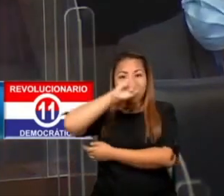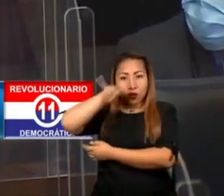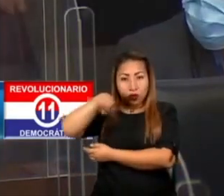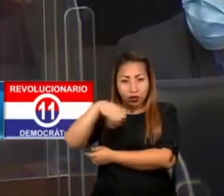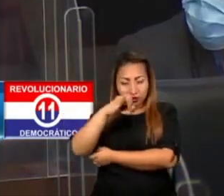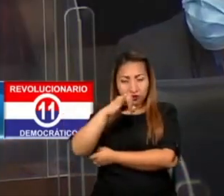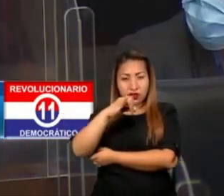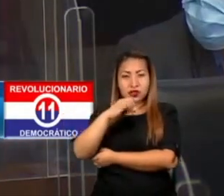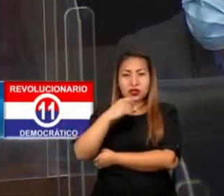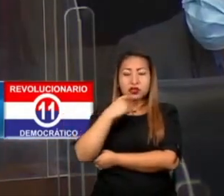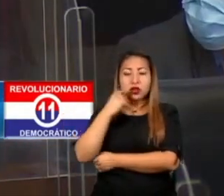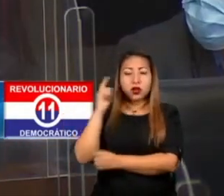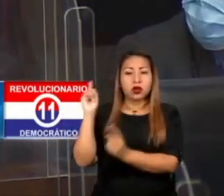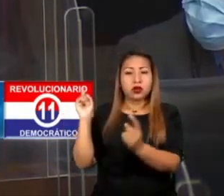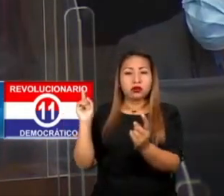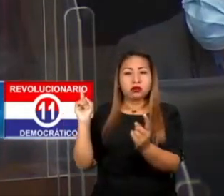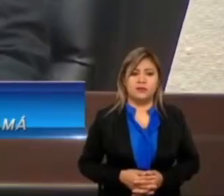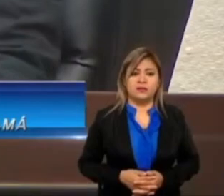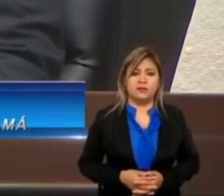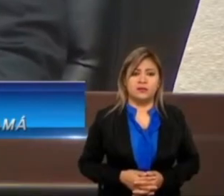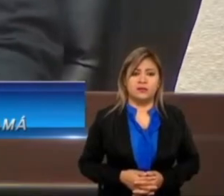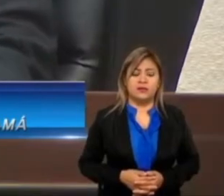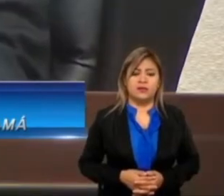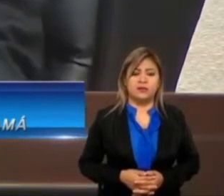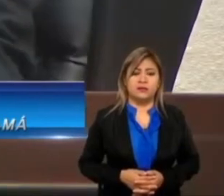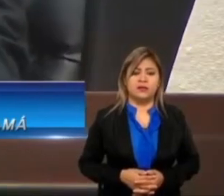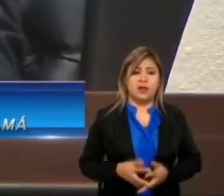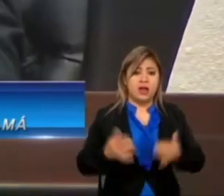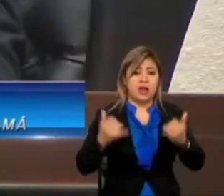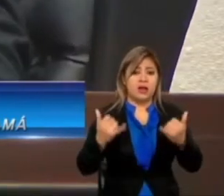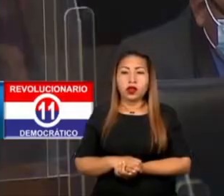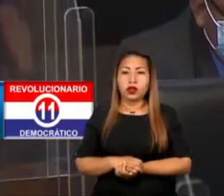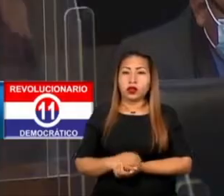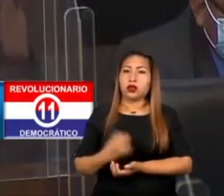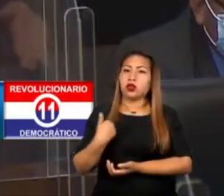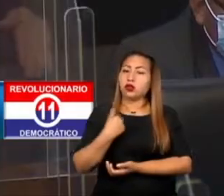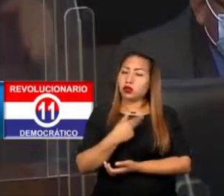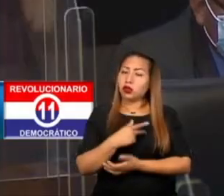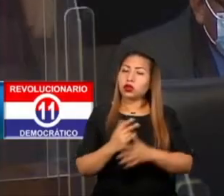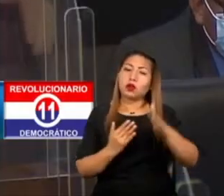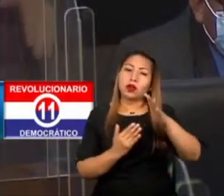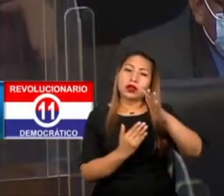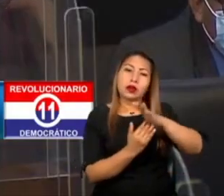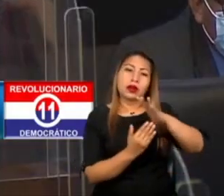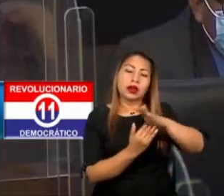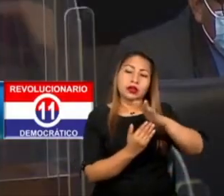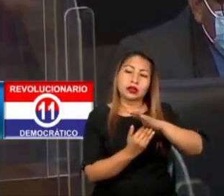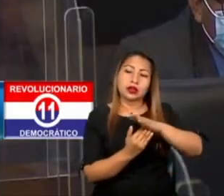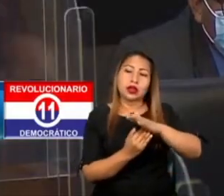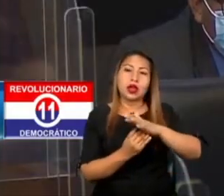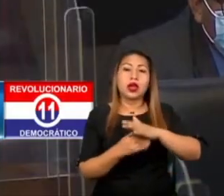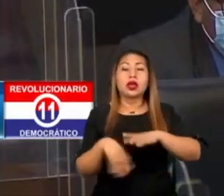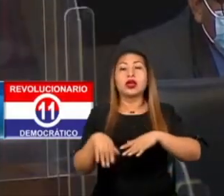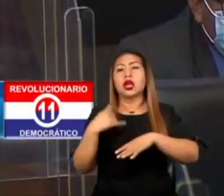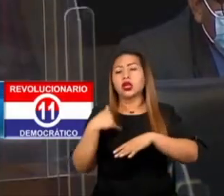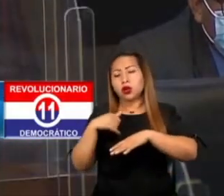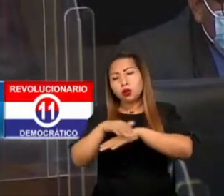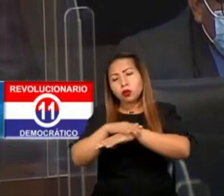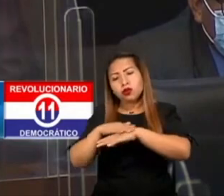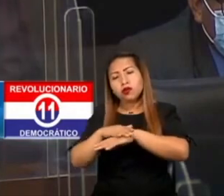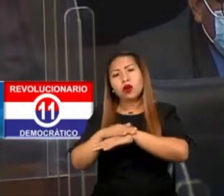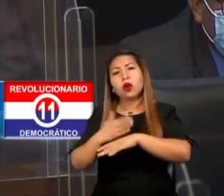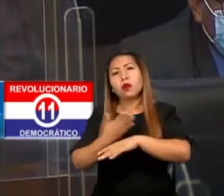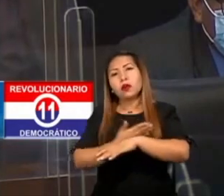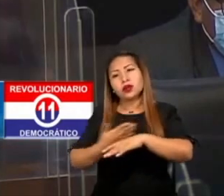para pedirle devolver tres proyectos. ¿Puedo devolver unos proyectos? Y Marcos me dice, Zulay, ya vamos a aprobar la